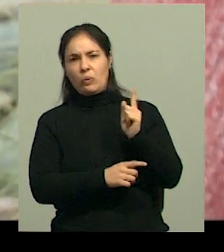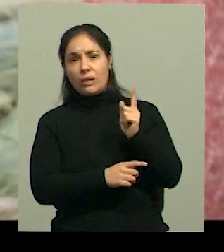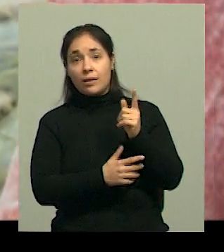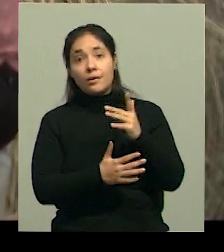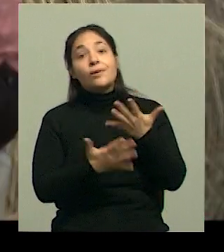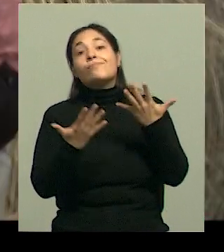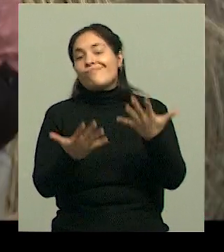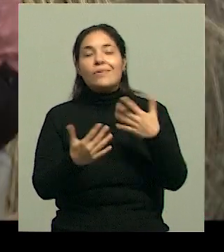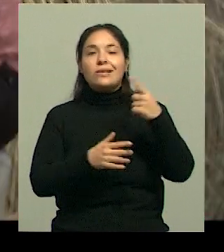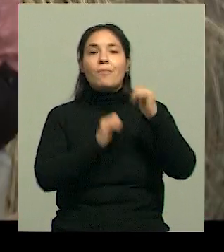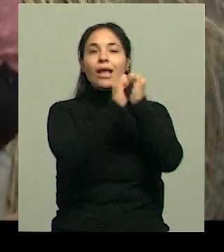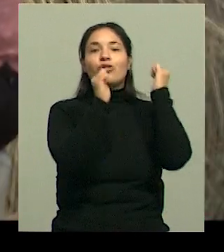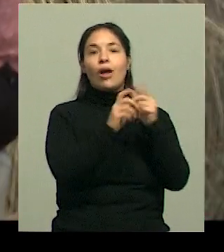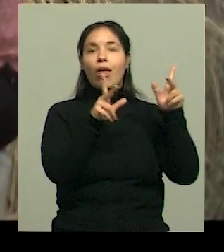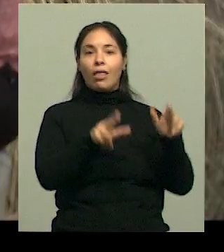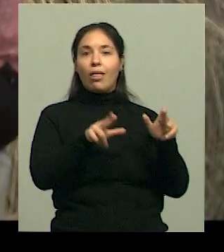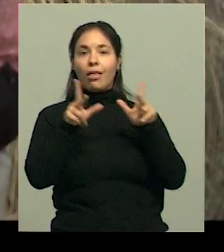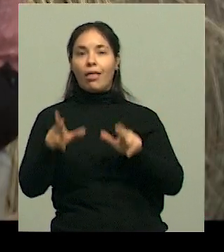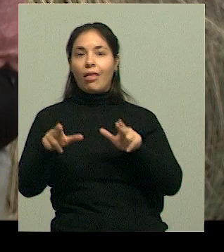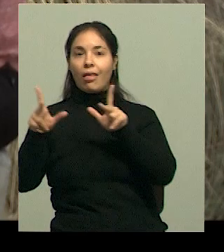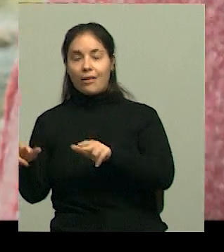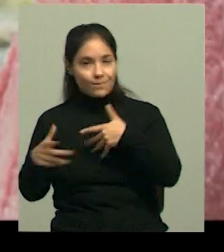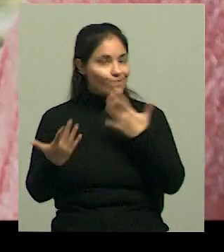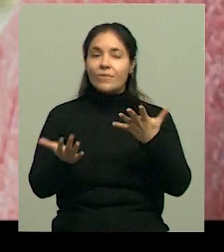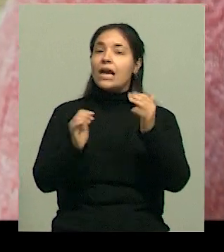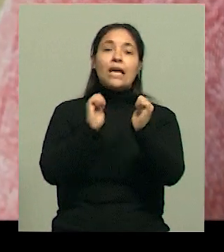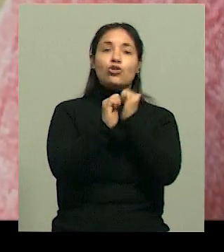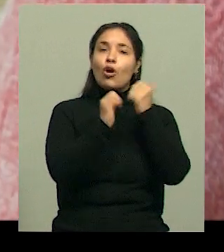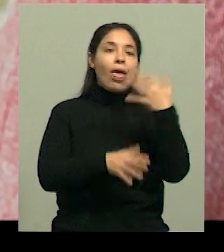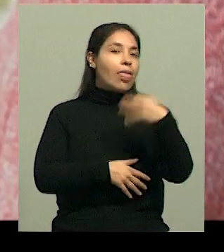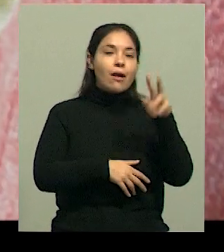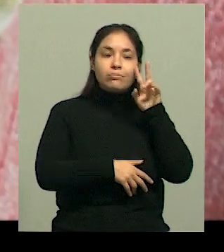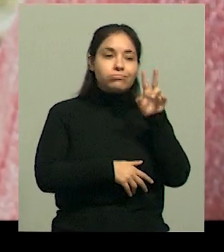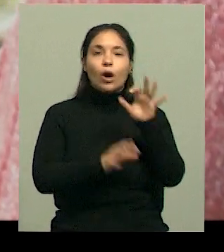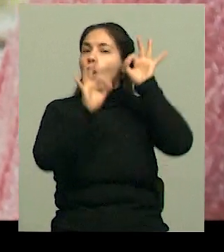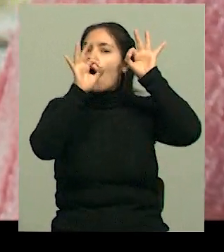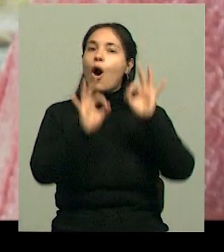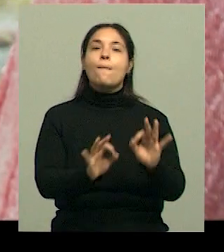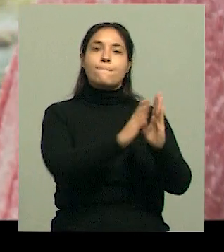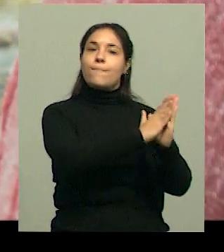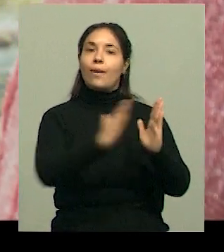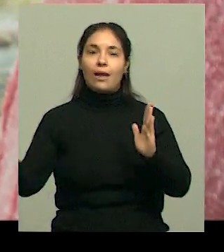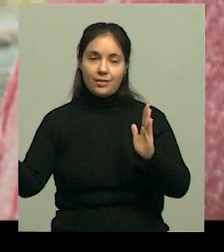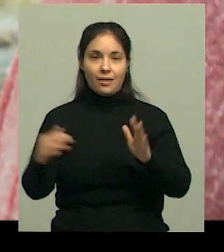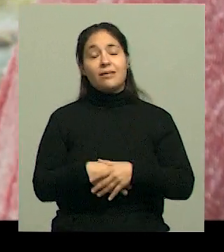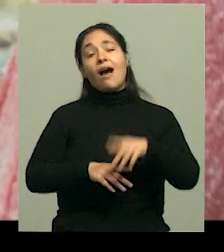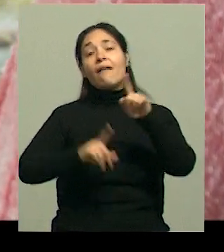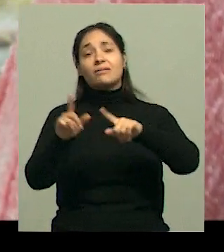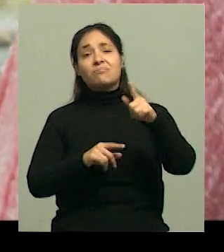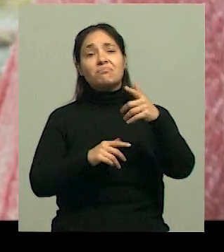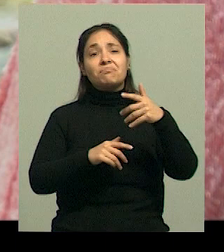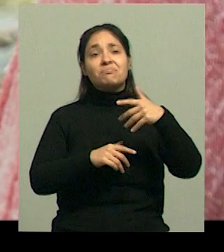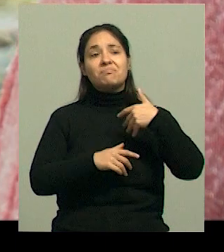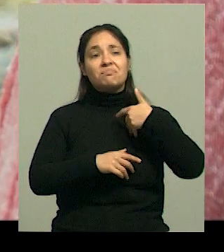historia la parcela. ¿Sí? Y la historia tiene que ser vista completa. ¿sí? Y nunca nos va a gustar todo.